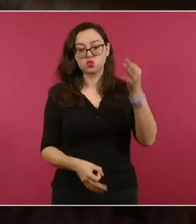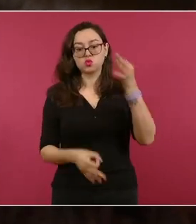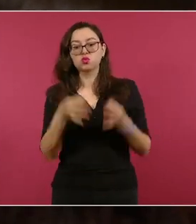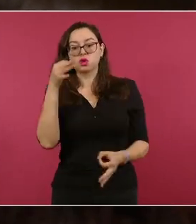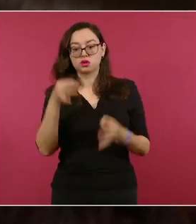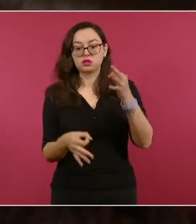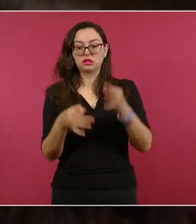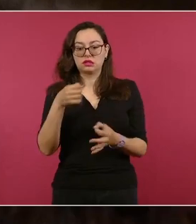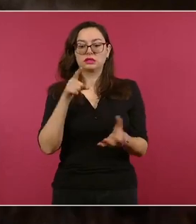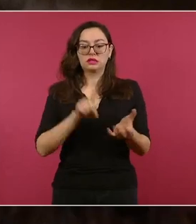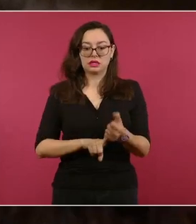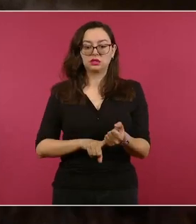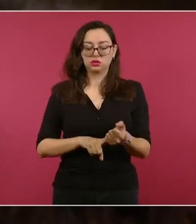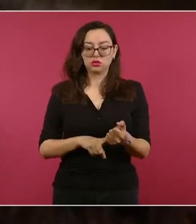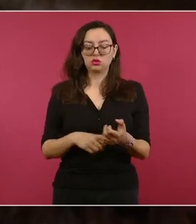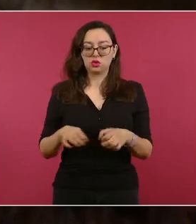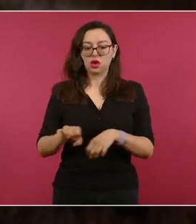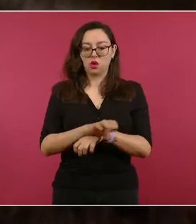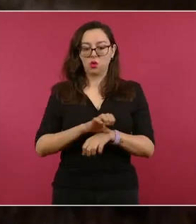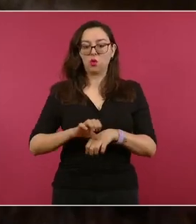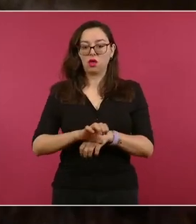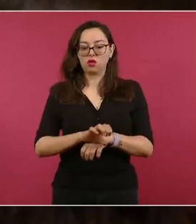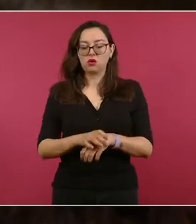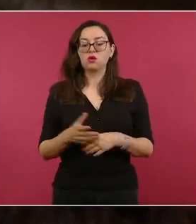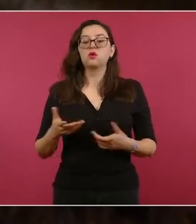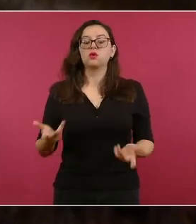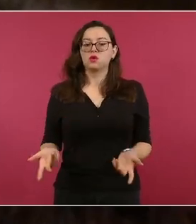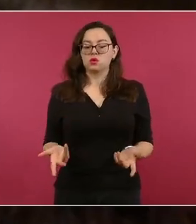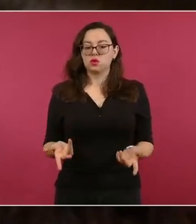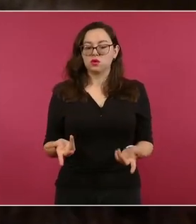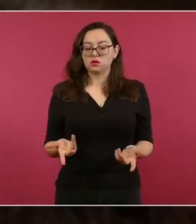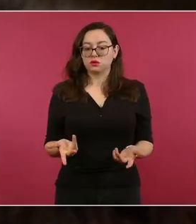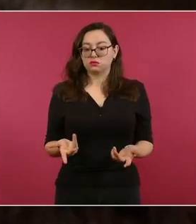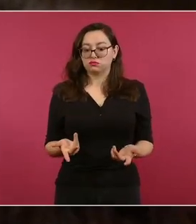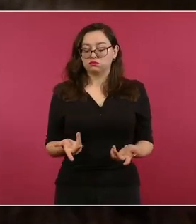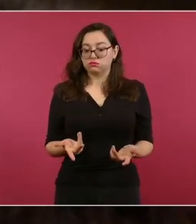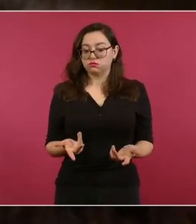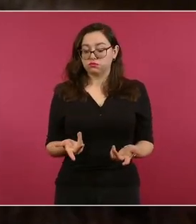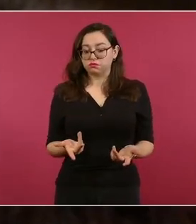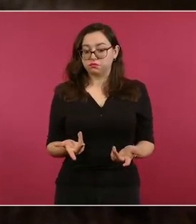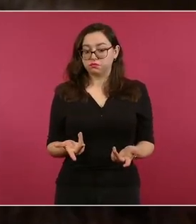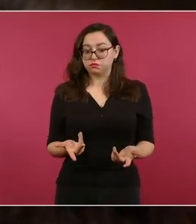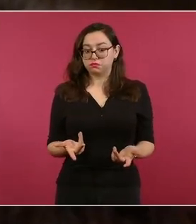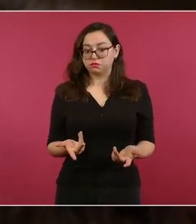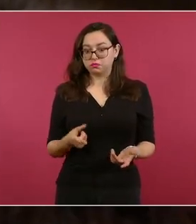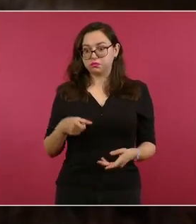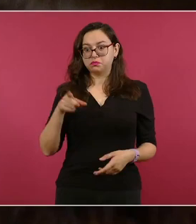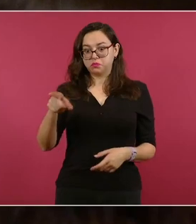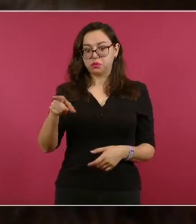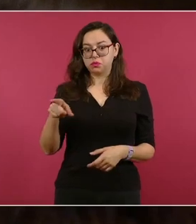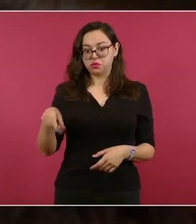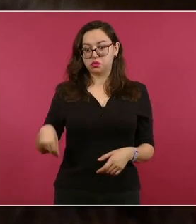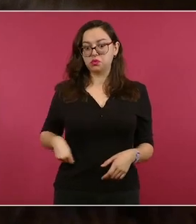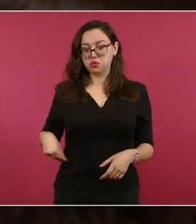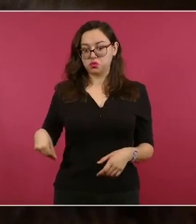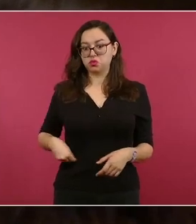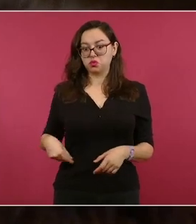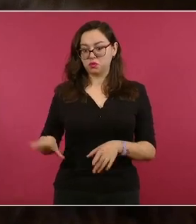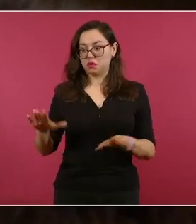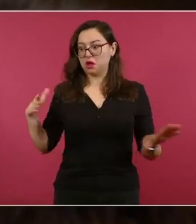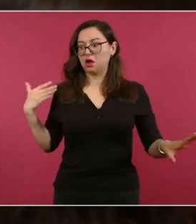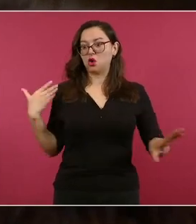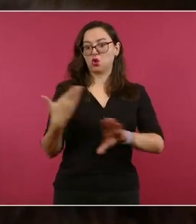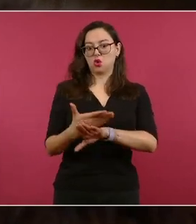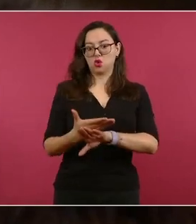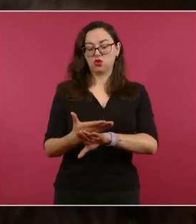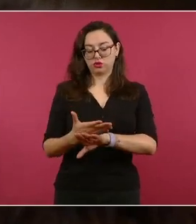los límites del Congreso ecuatoriano para establecer su responsabilidad en el asalto